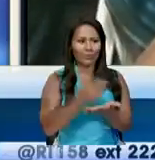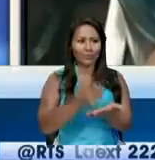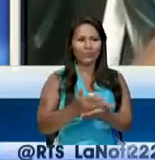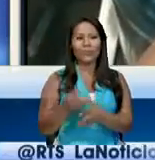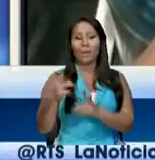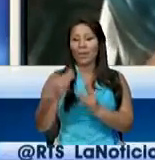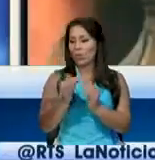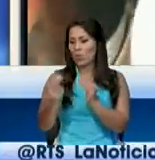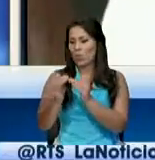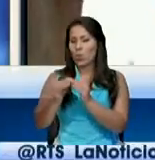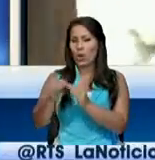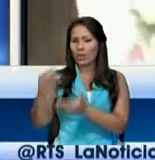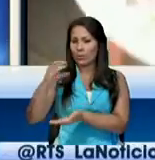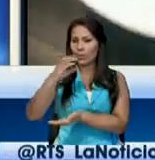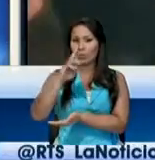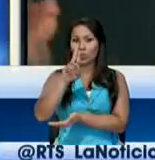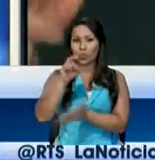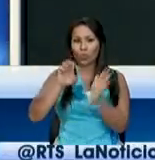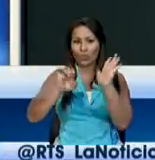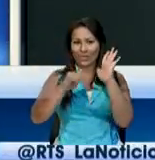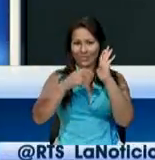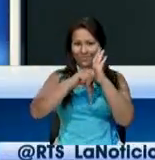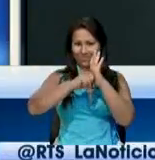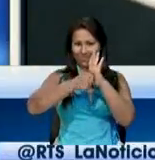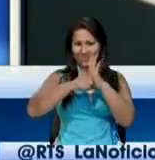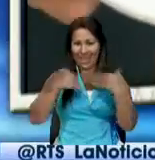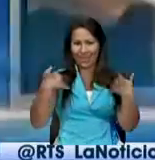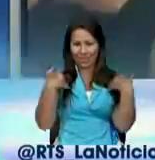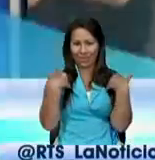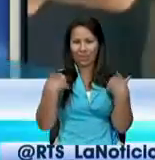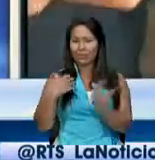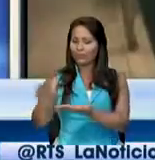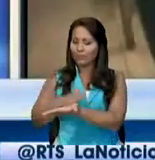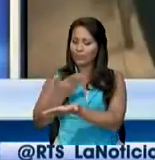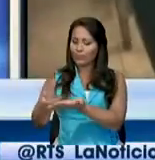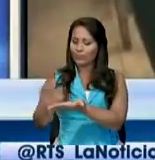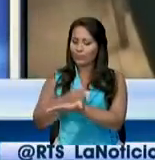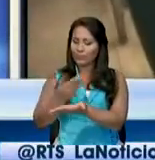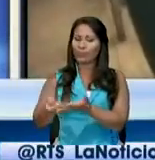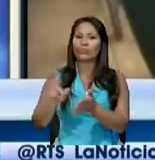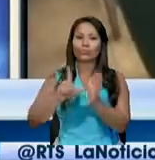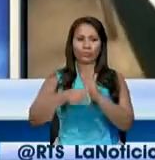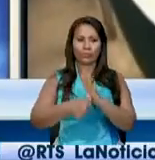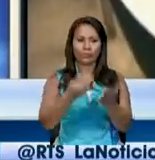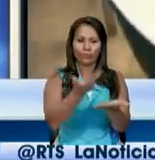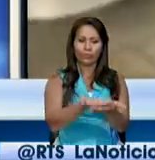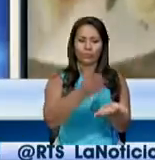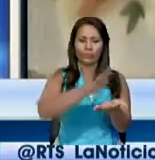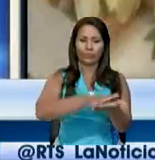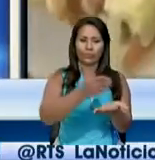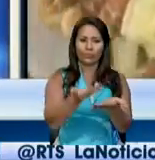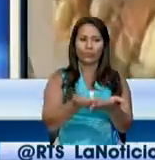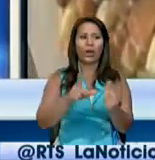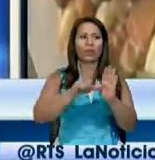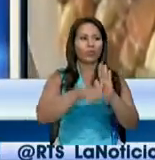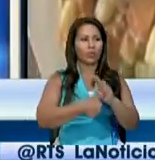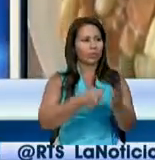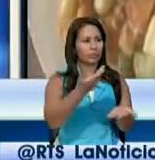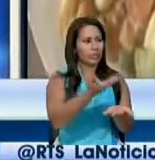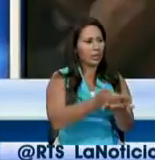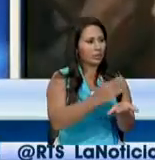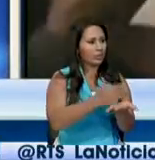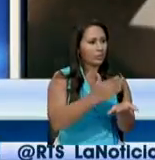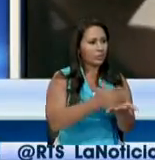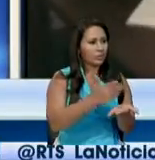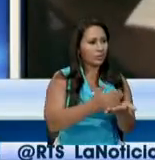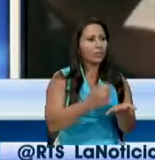cuy. Y primero se la cocina, luego se la fríe y nuevamente vuelta viene la brasa salsa. Entonces